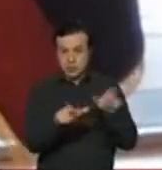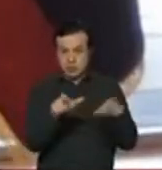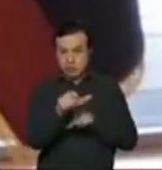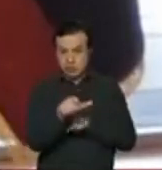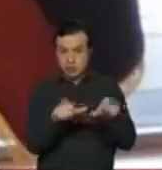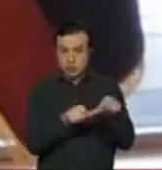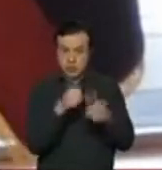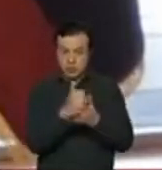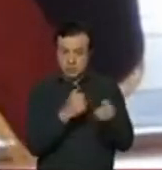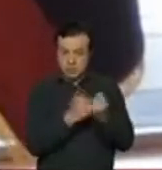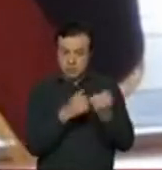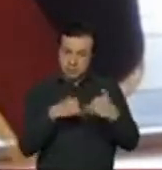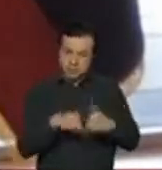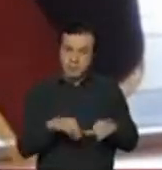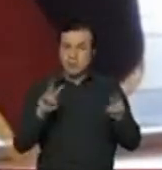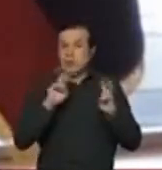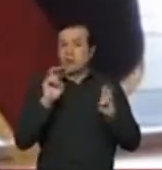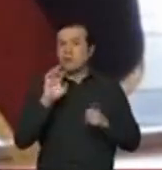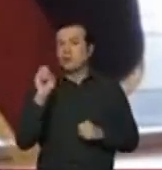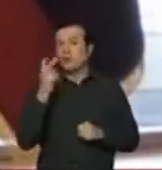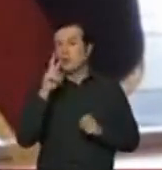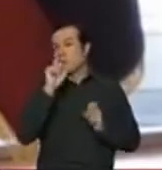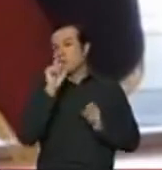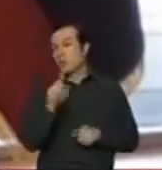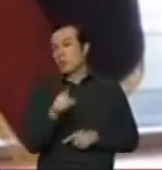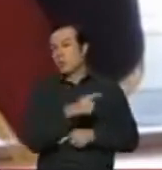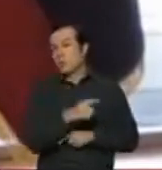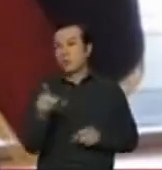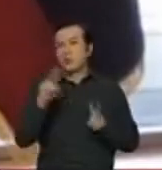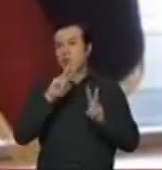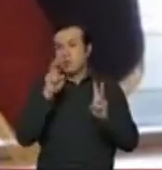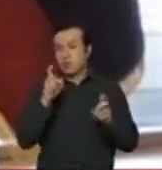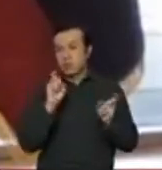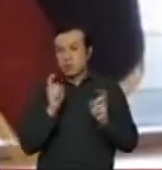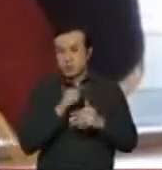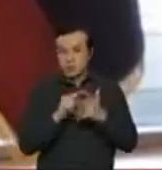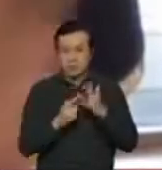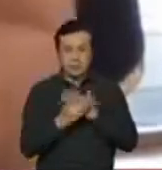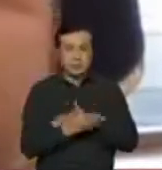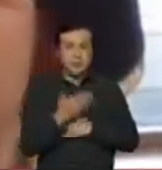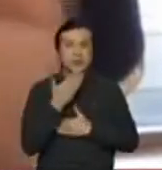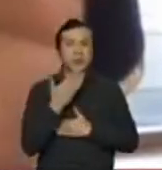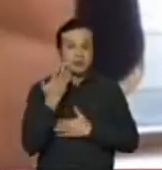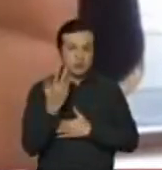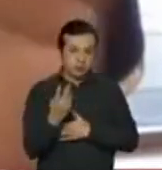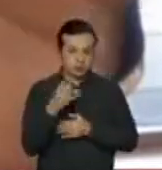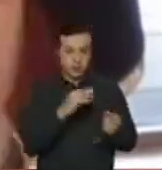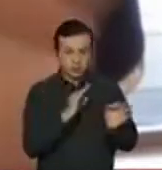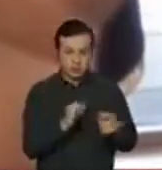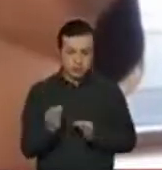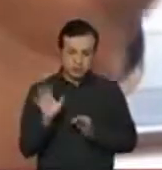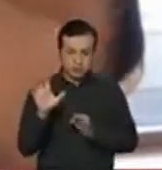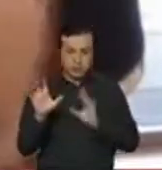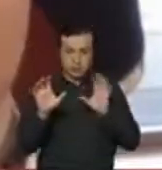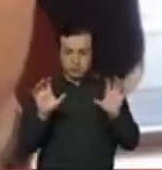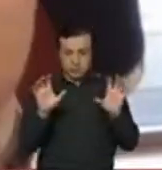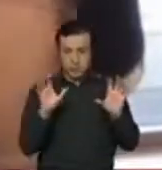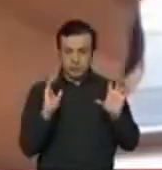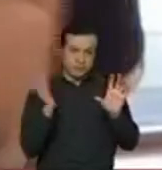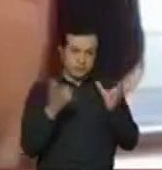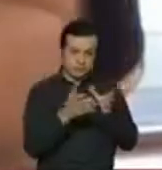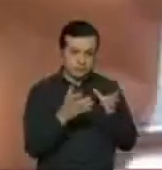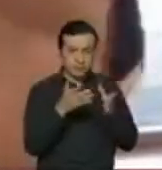a los propios afiliados. Ahora, respecto a su segunda pregunta sobre refinanciamientos, quiero dividirlo en dos partes. Una, en